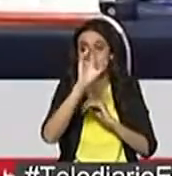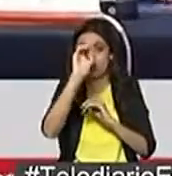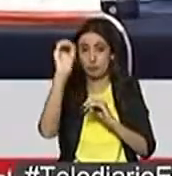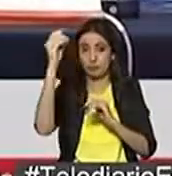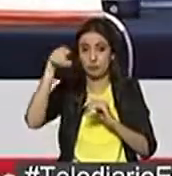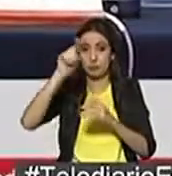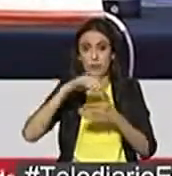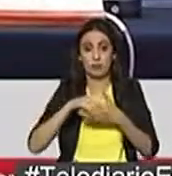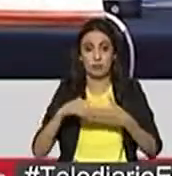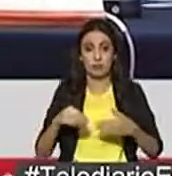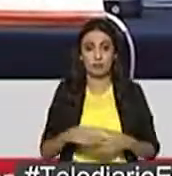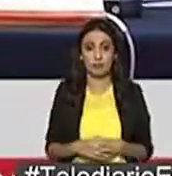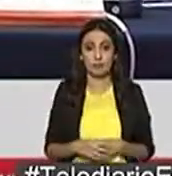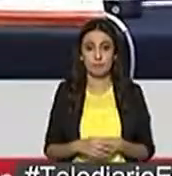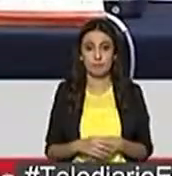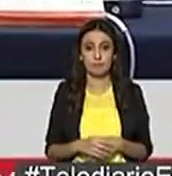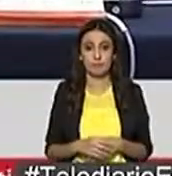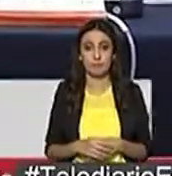al año.